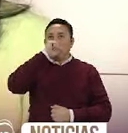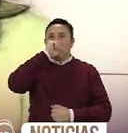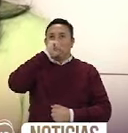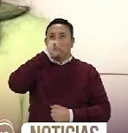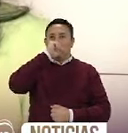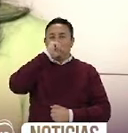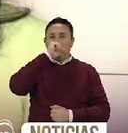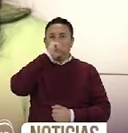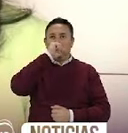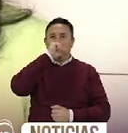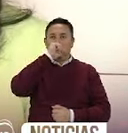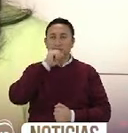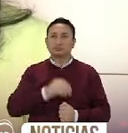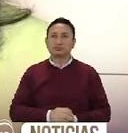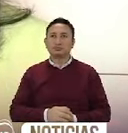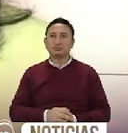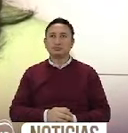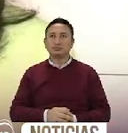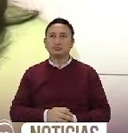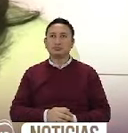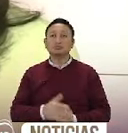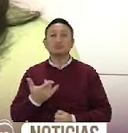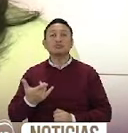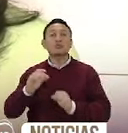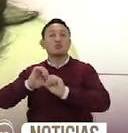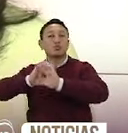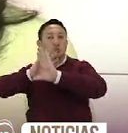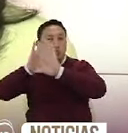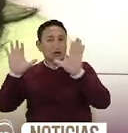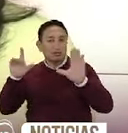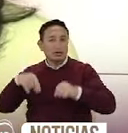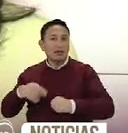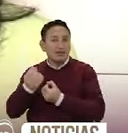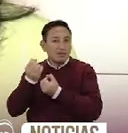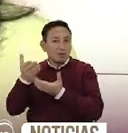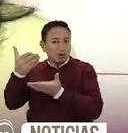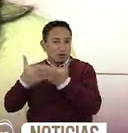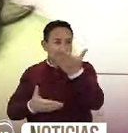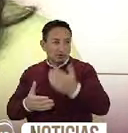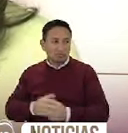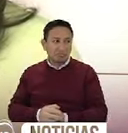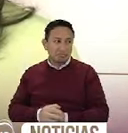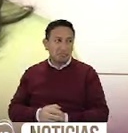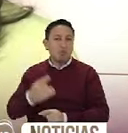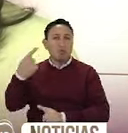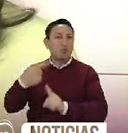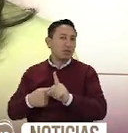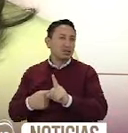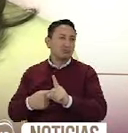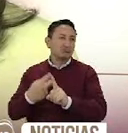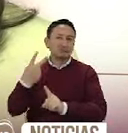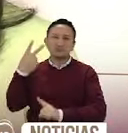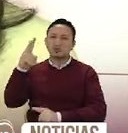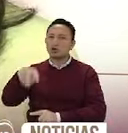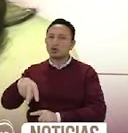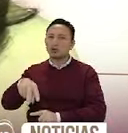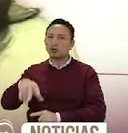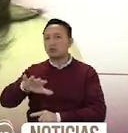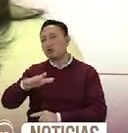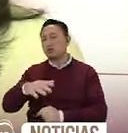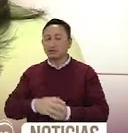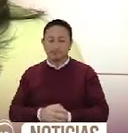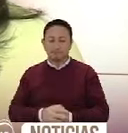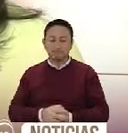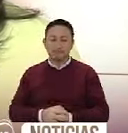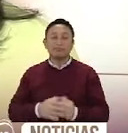contra este departamento? En transparencia suelen durar los informes más de un mes, dos meses en hacerse, y